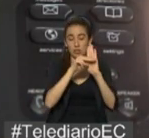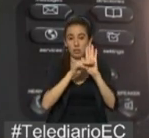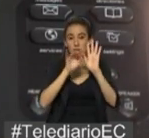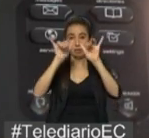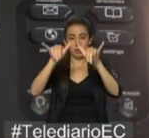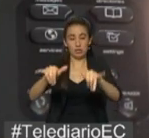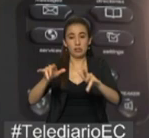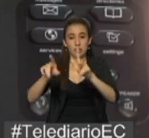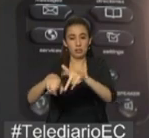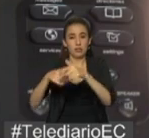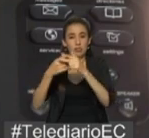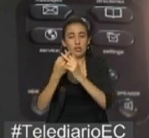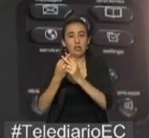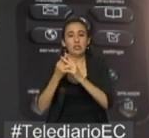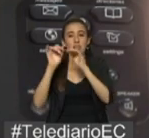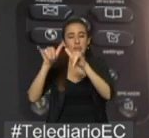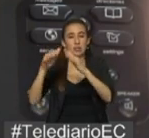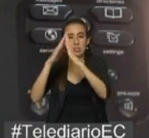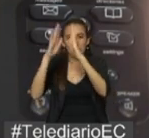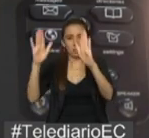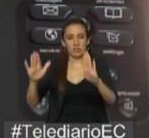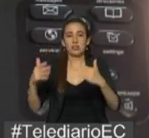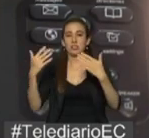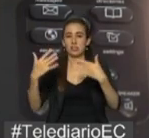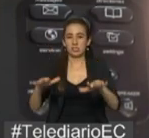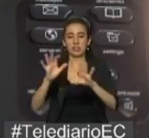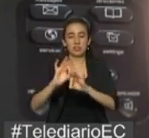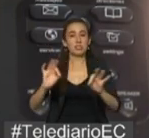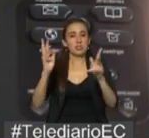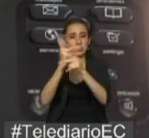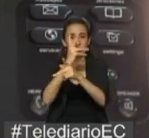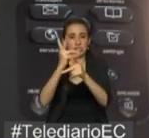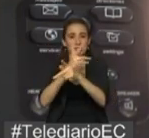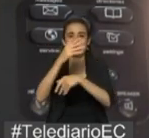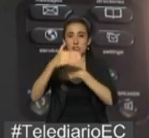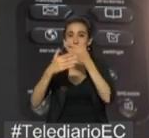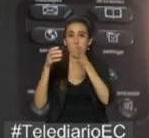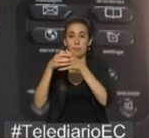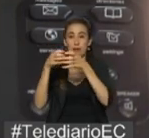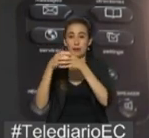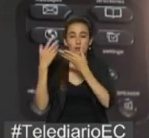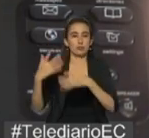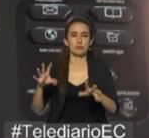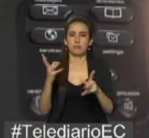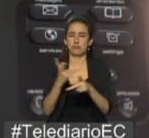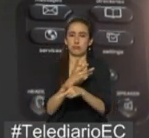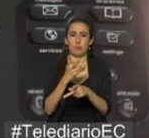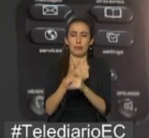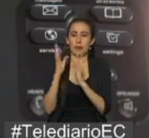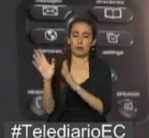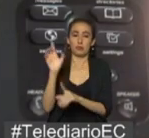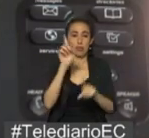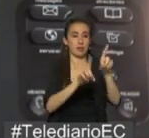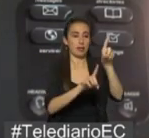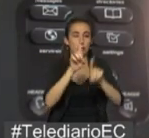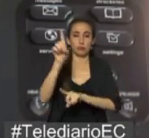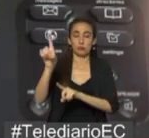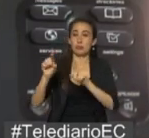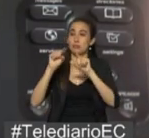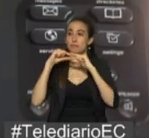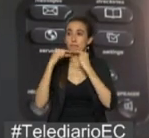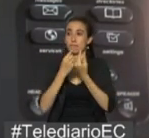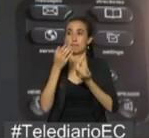tendrán que seguir aquí en nuestro país, estaríamos poniendo en riesgo literalmente la vida de probablemente decenas,